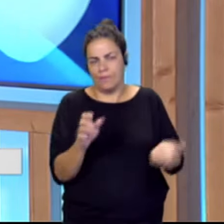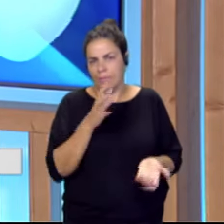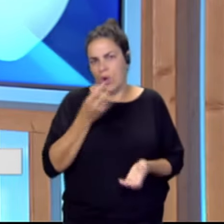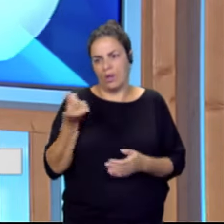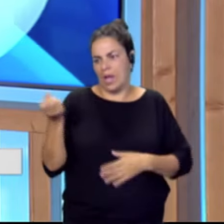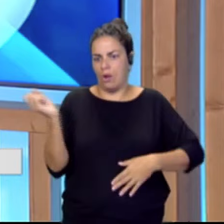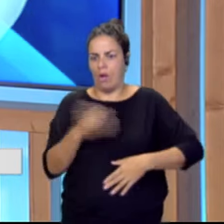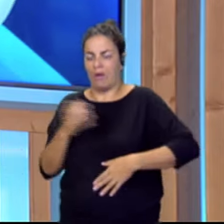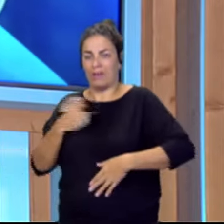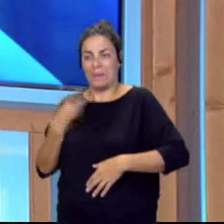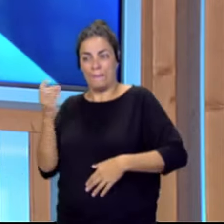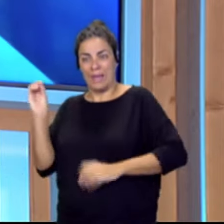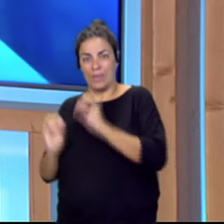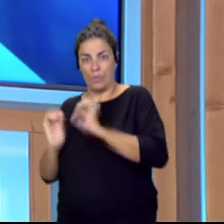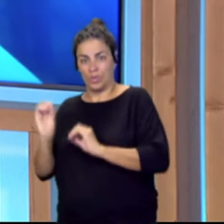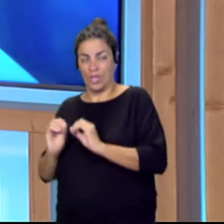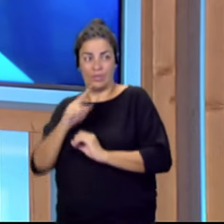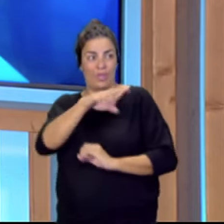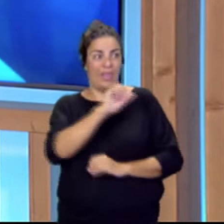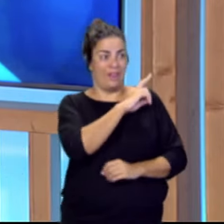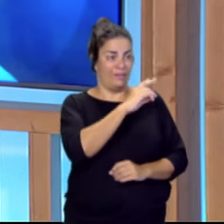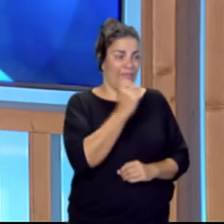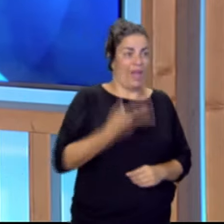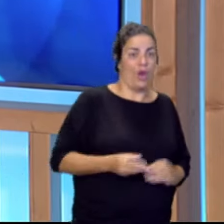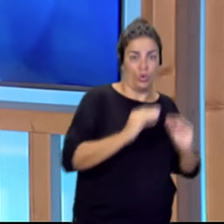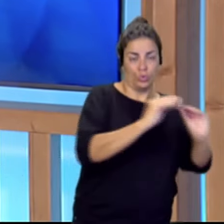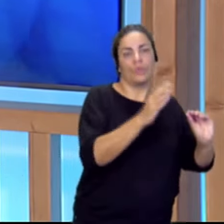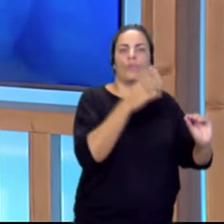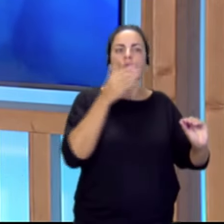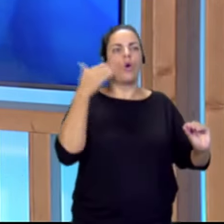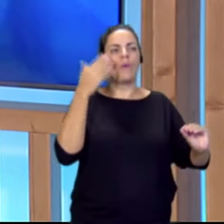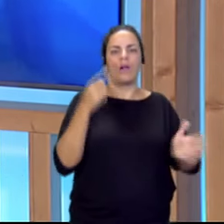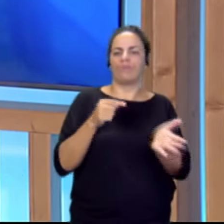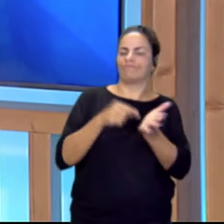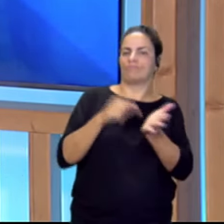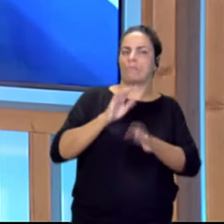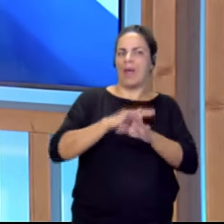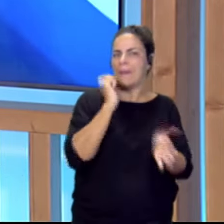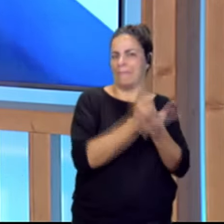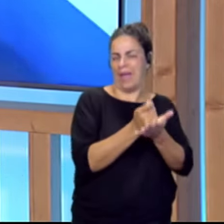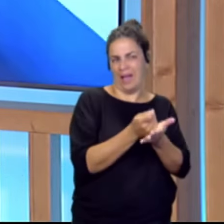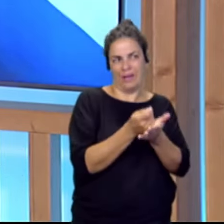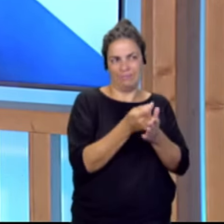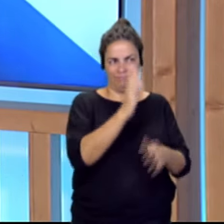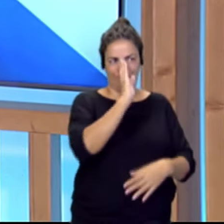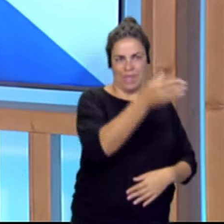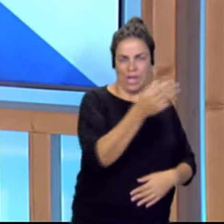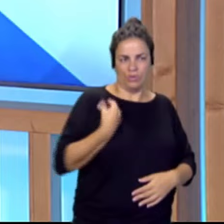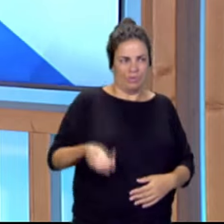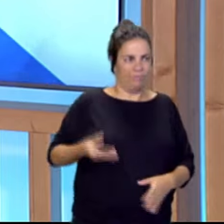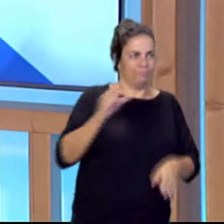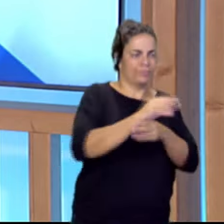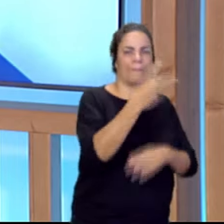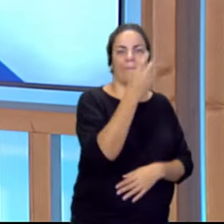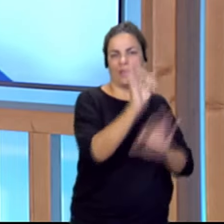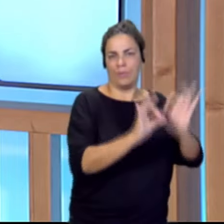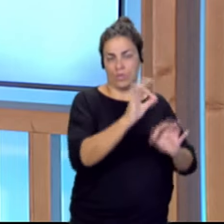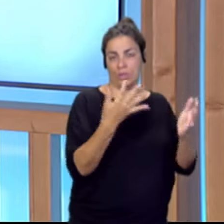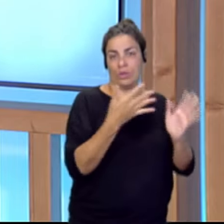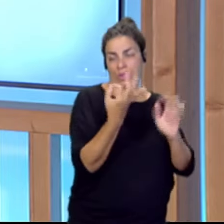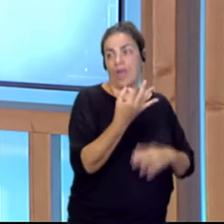ahorrar el 20% del valor del piso que exigen los bancos como entrada. Para sortearlo, ahora pedir un crédito personal, a la vez que la hipoteca es una